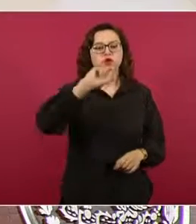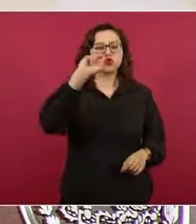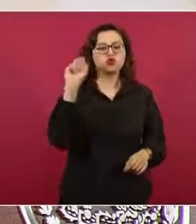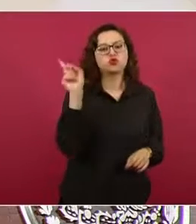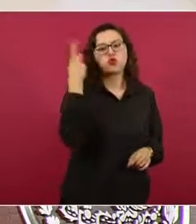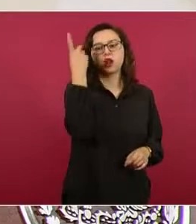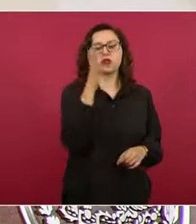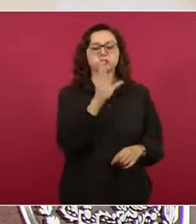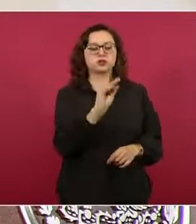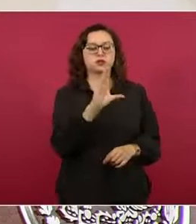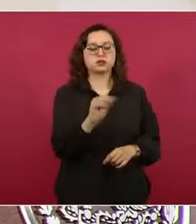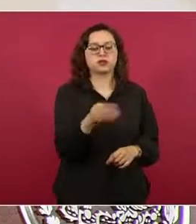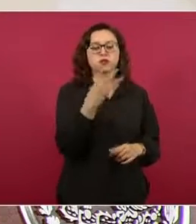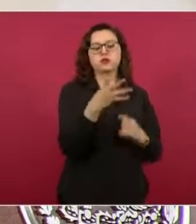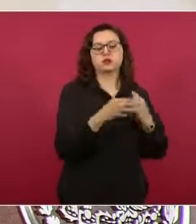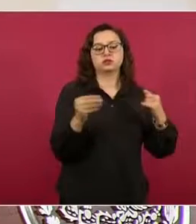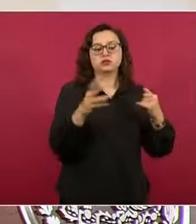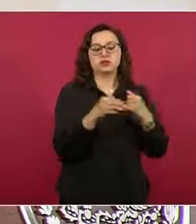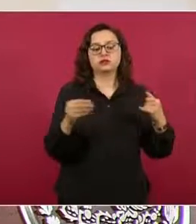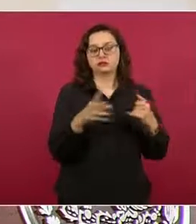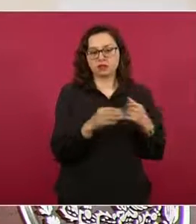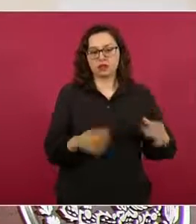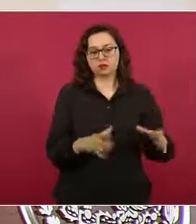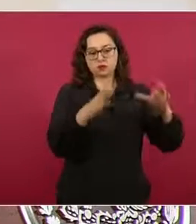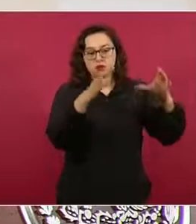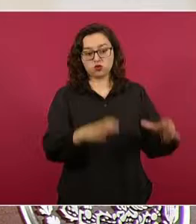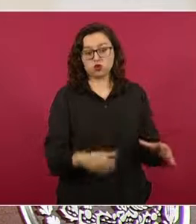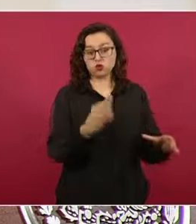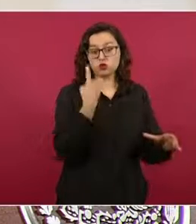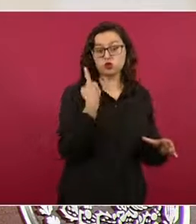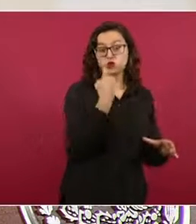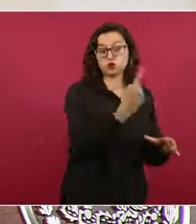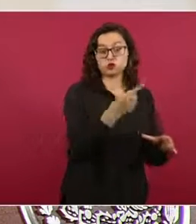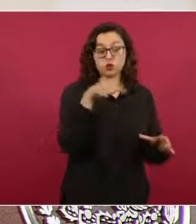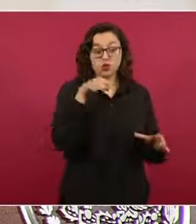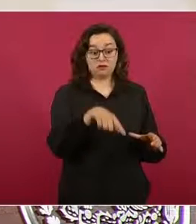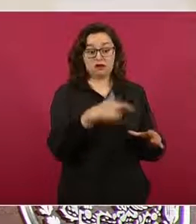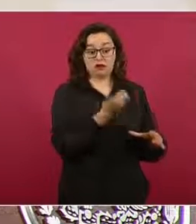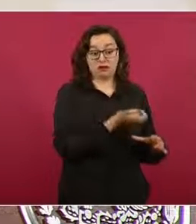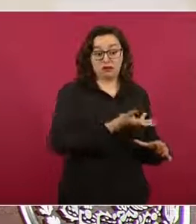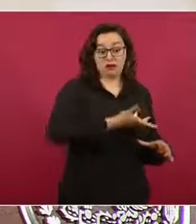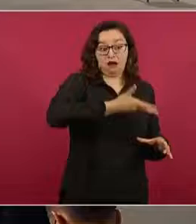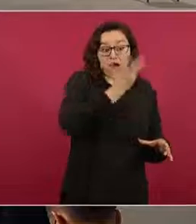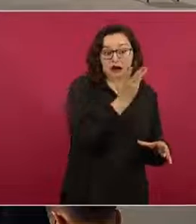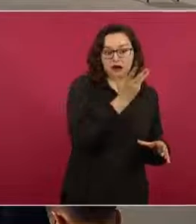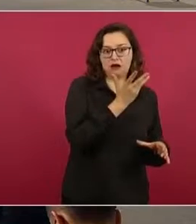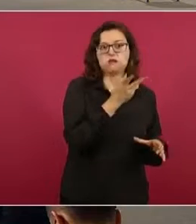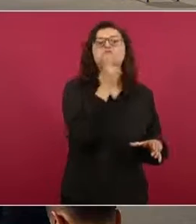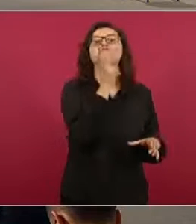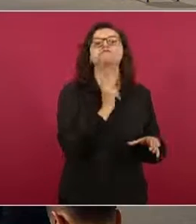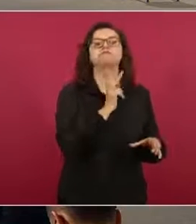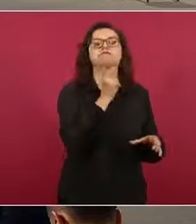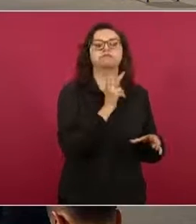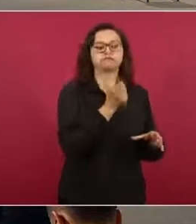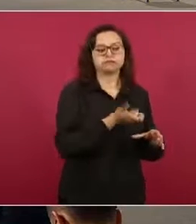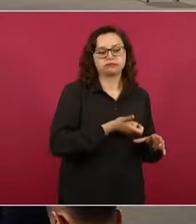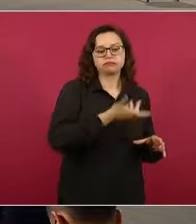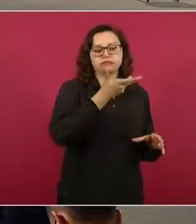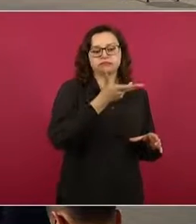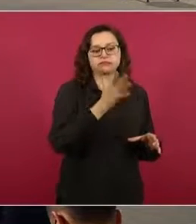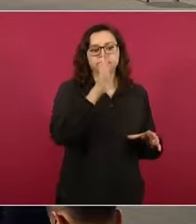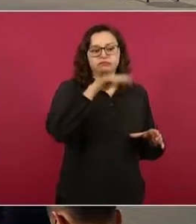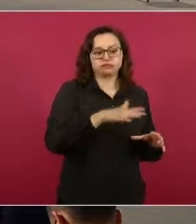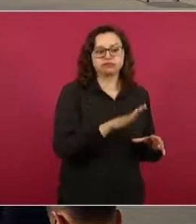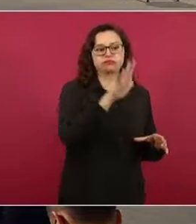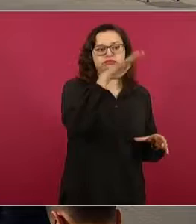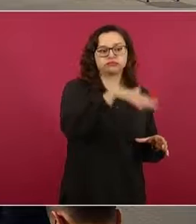$104.94 el barril de la mezcla mexicana de petróleo, y precisamente para compensar ese mercado errático e